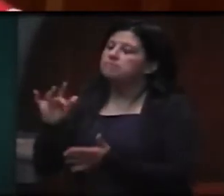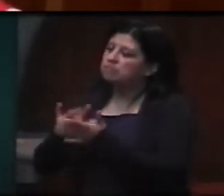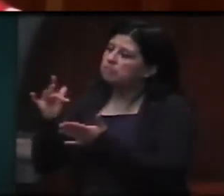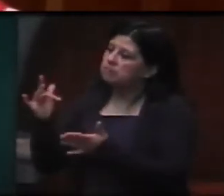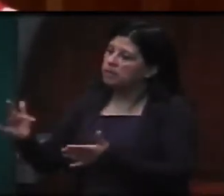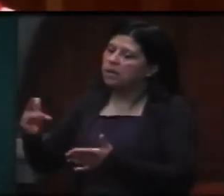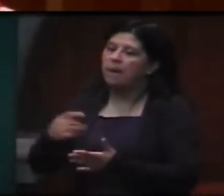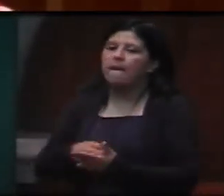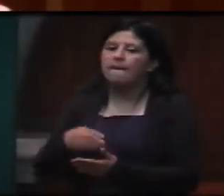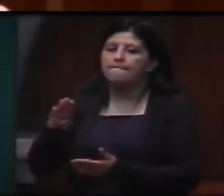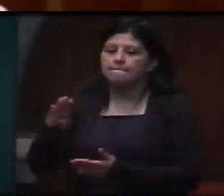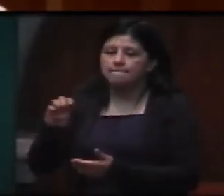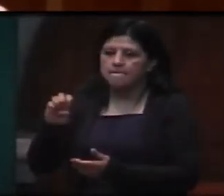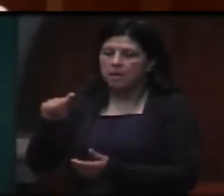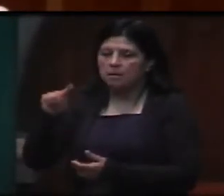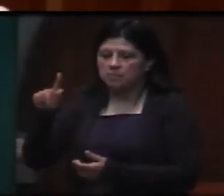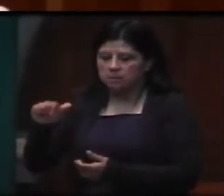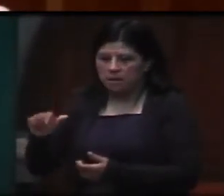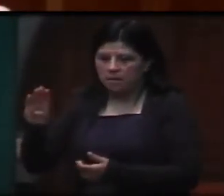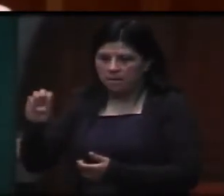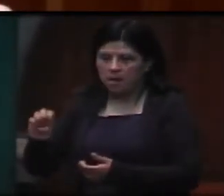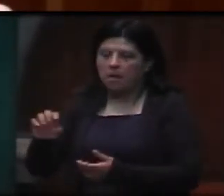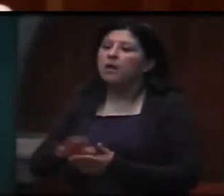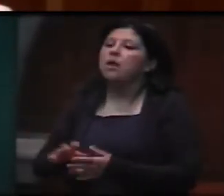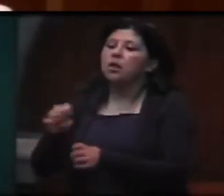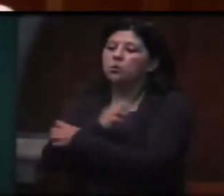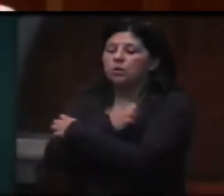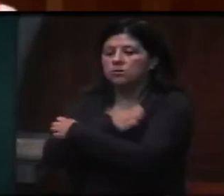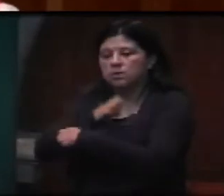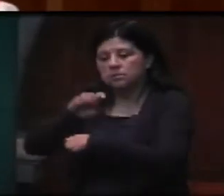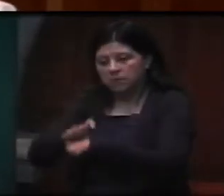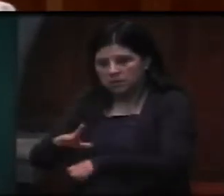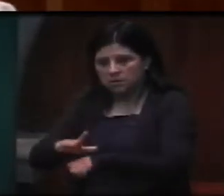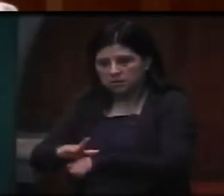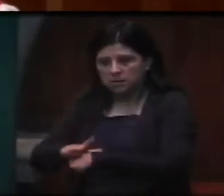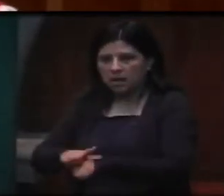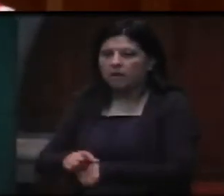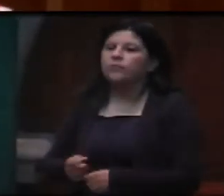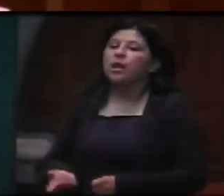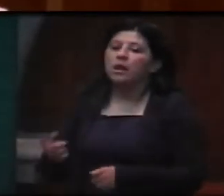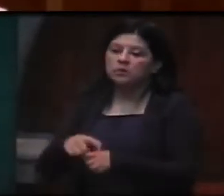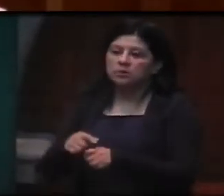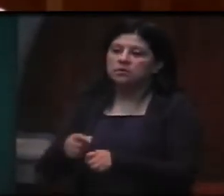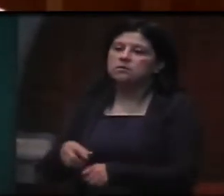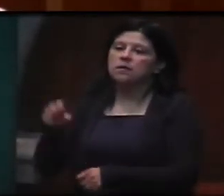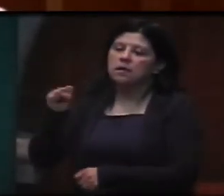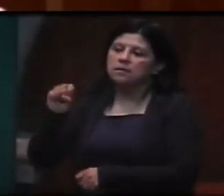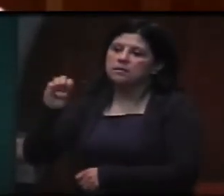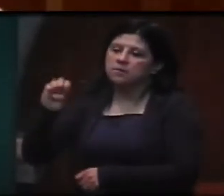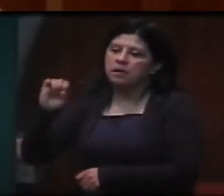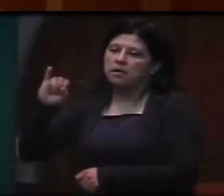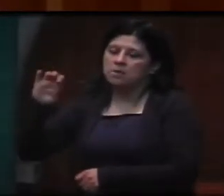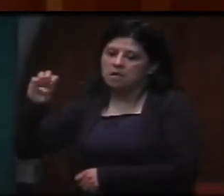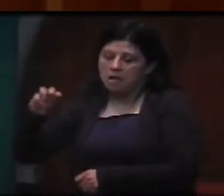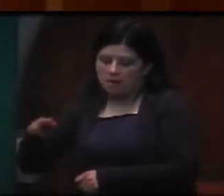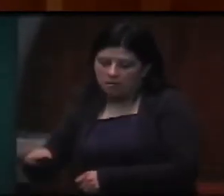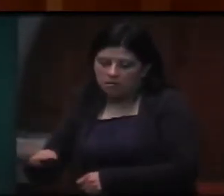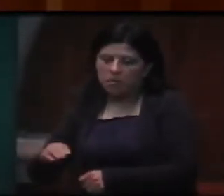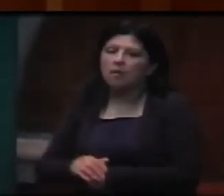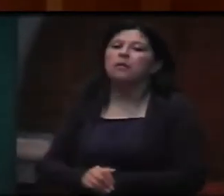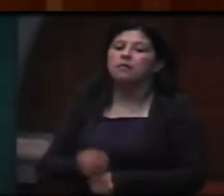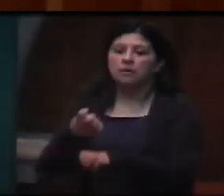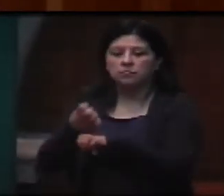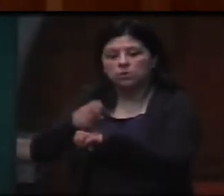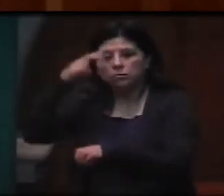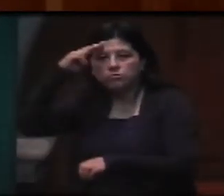Fuentes, con quien colabora en esta área de educación especial dentro de los servicios educativos integrados al Estado de